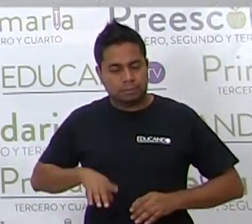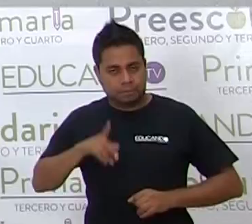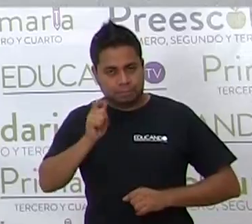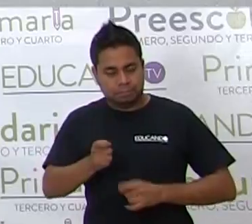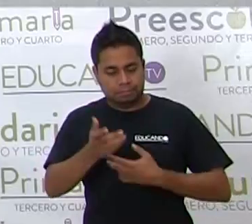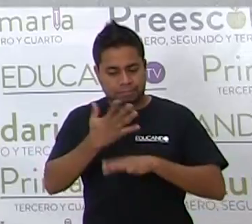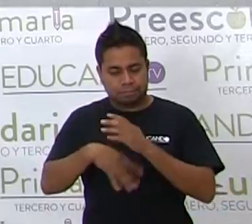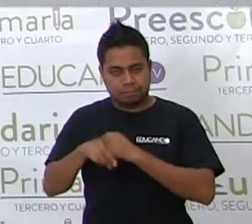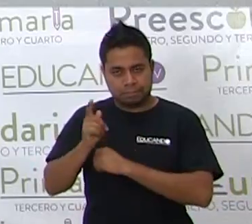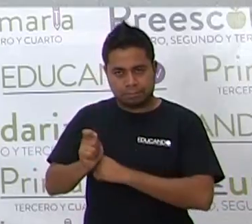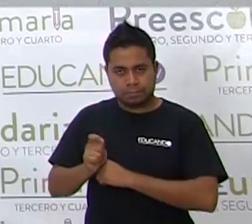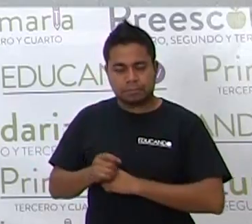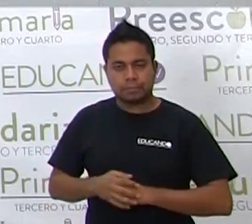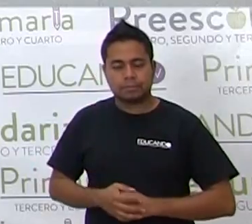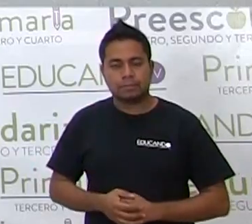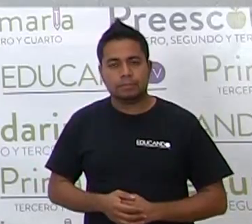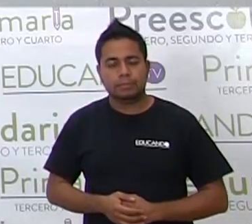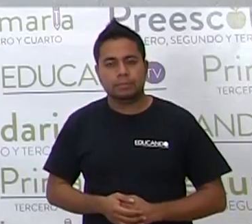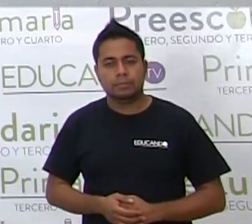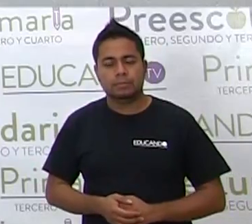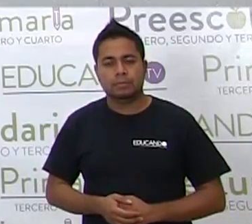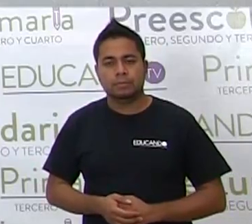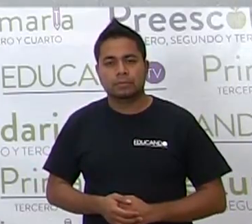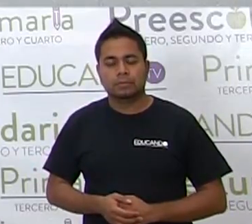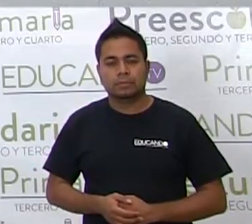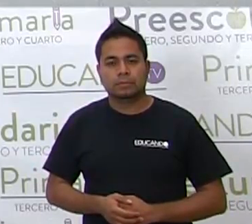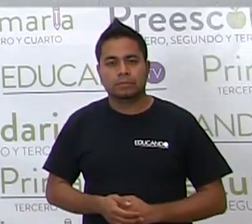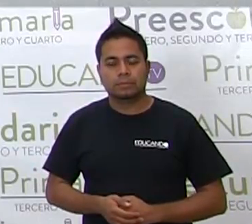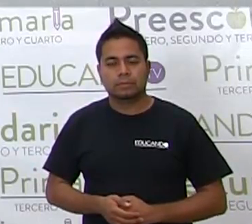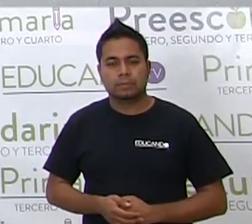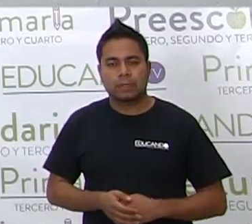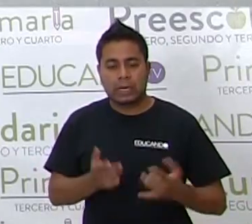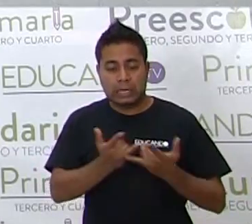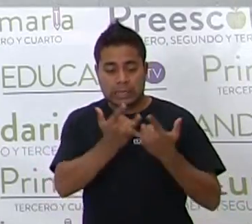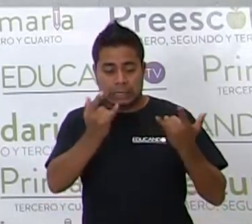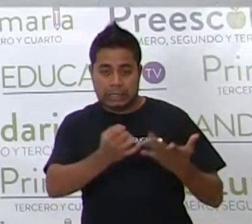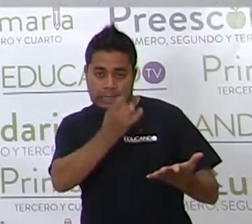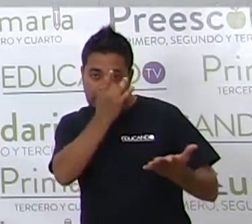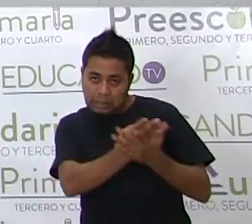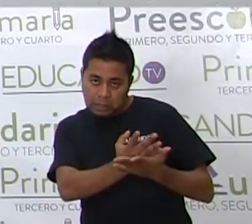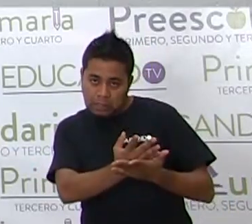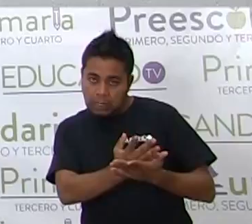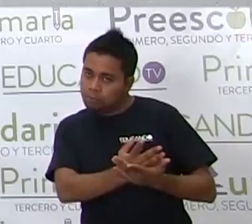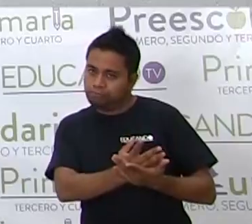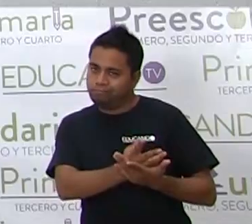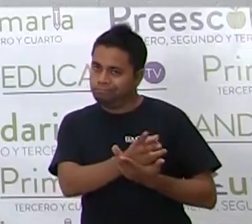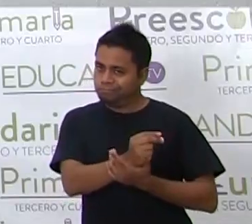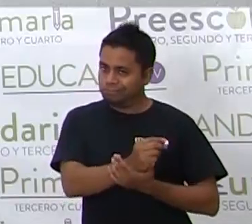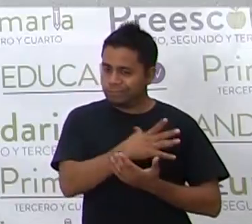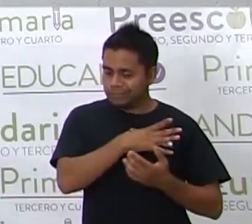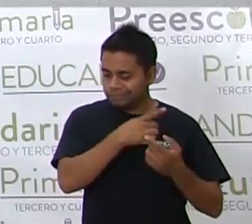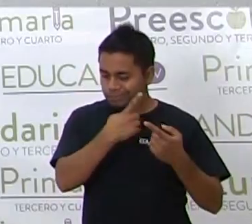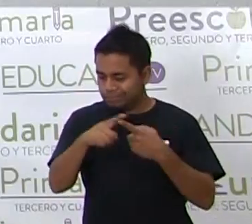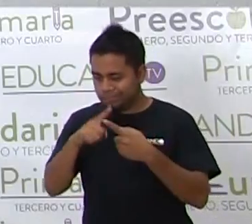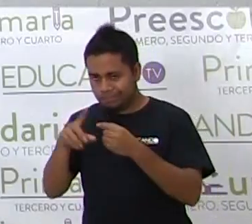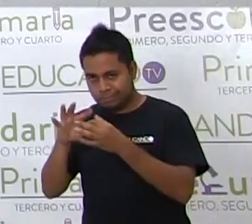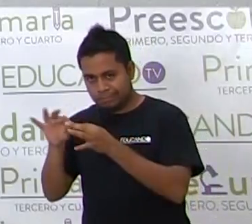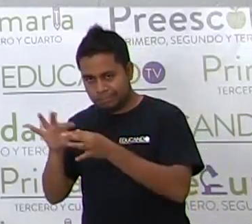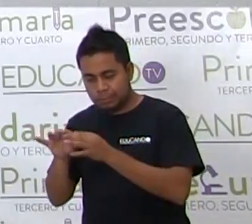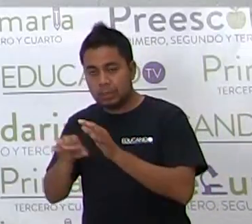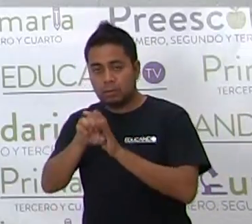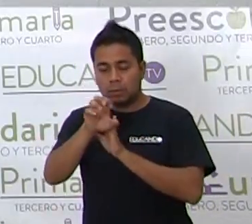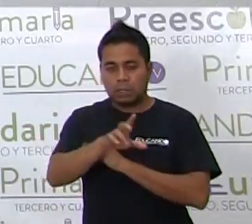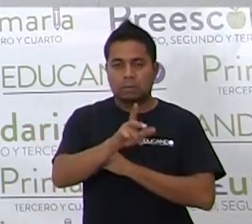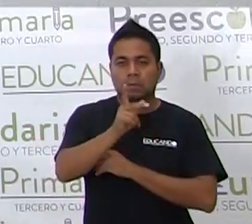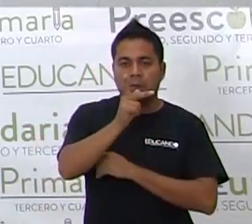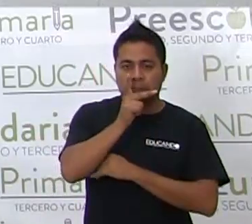dice, existen varias versiones de una leyenda. Es lo que yo les comentaba hace un momento. Cuando papá o